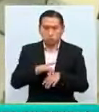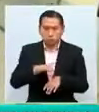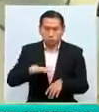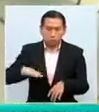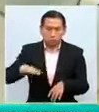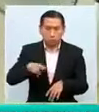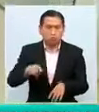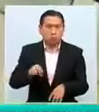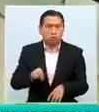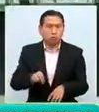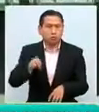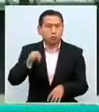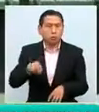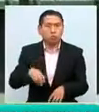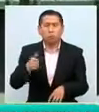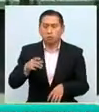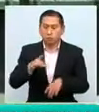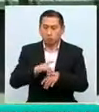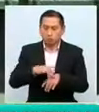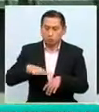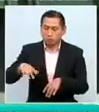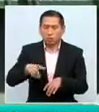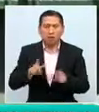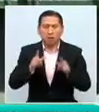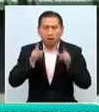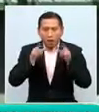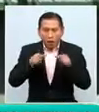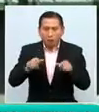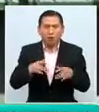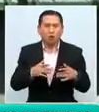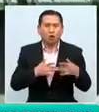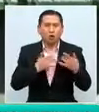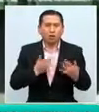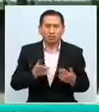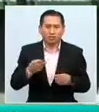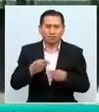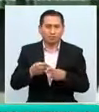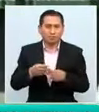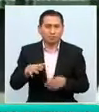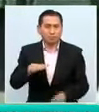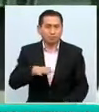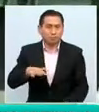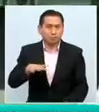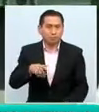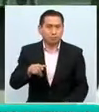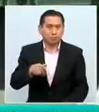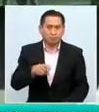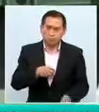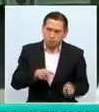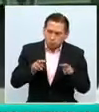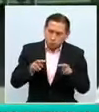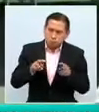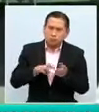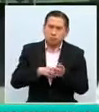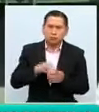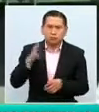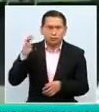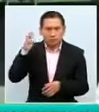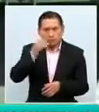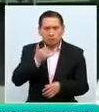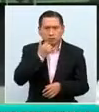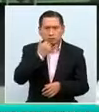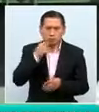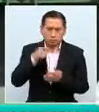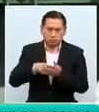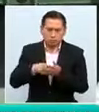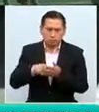del Norte y la otra a Laguna Corazón. Es en ese entendido que se ha identificado irregularidades dentro del